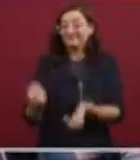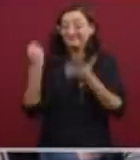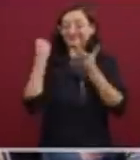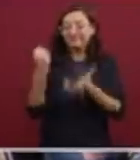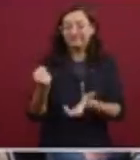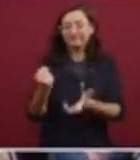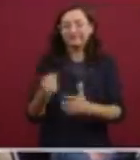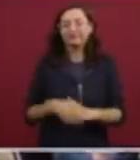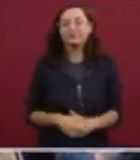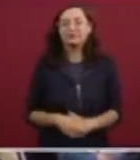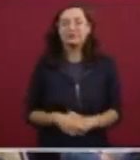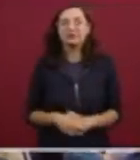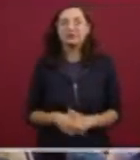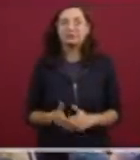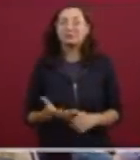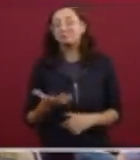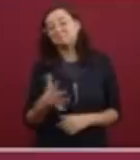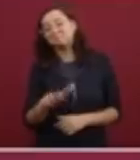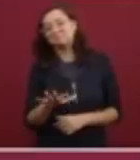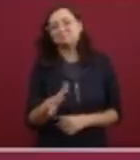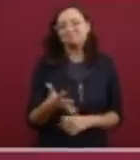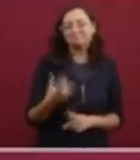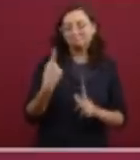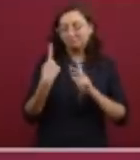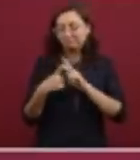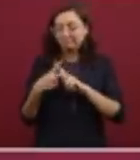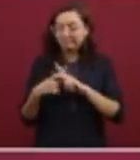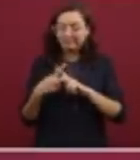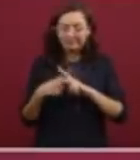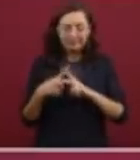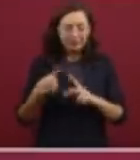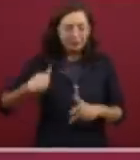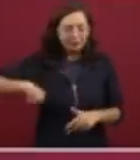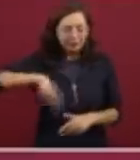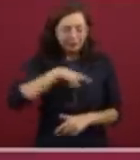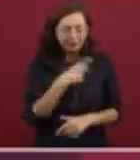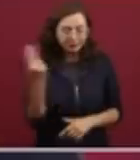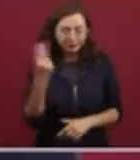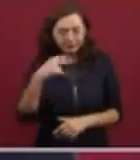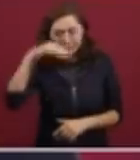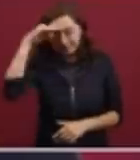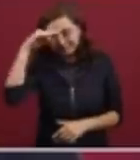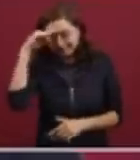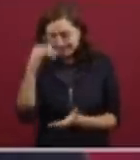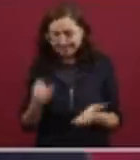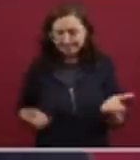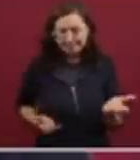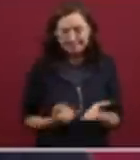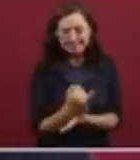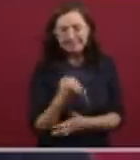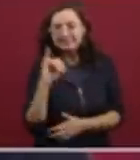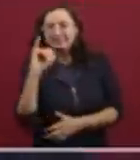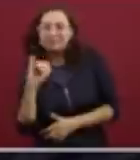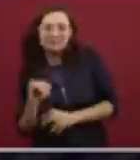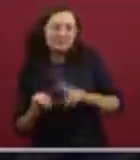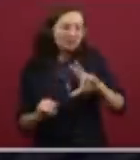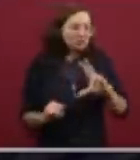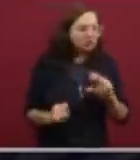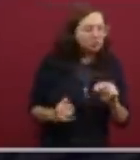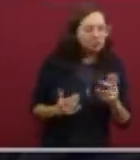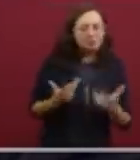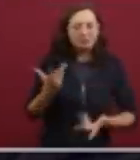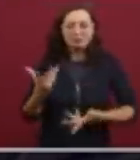Pues se está estimando. Entonces, tenemos que decidir qué vamos a hacer sobre este